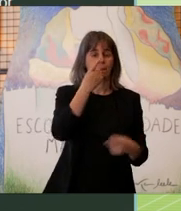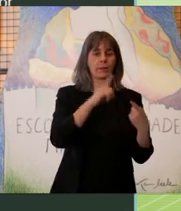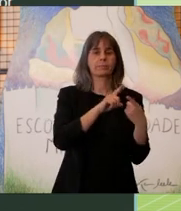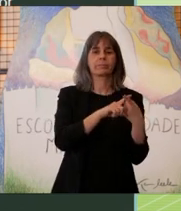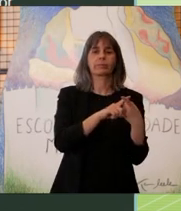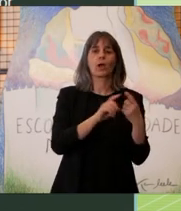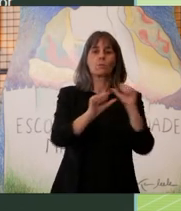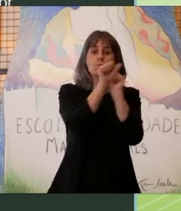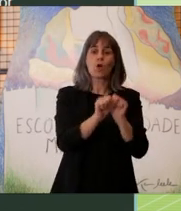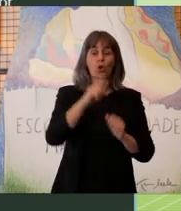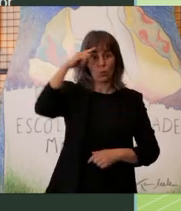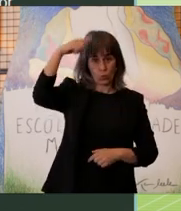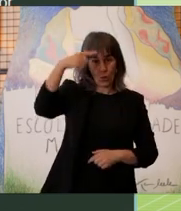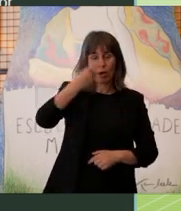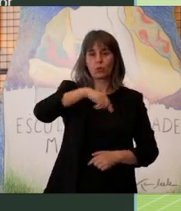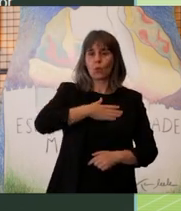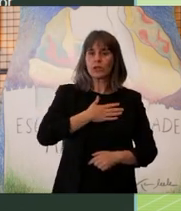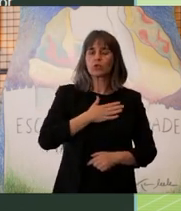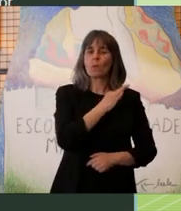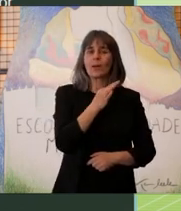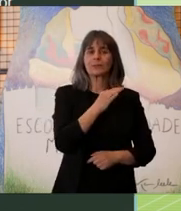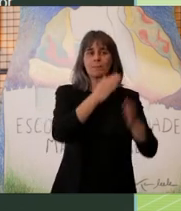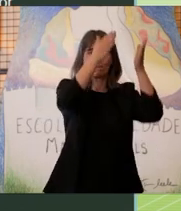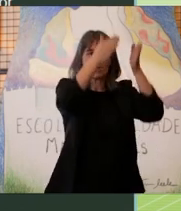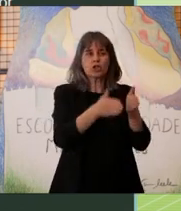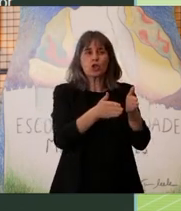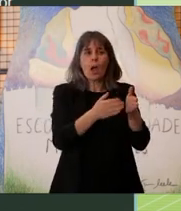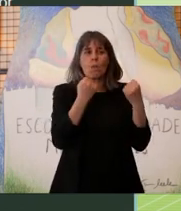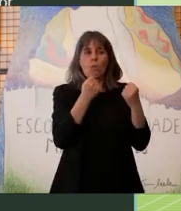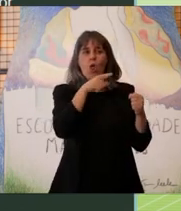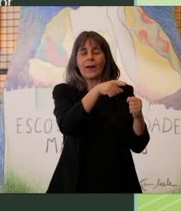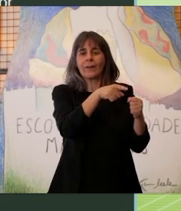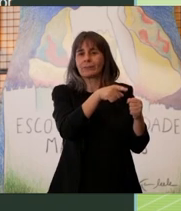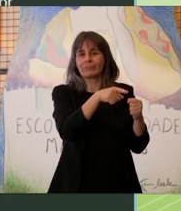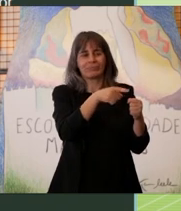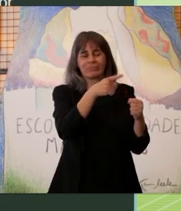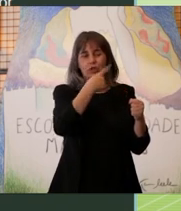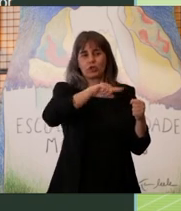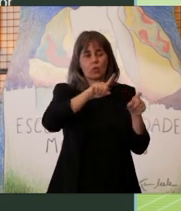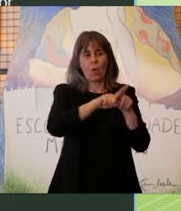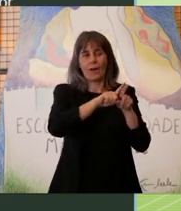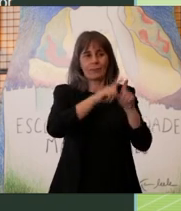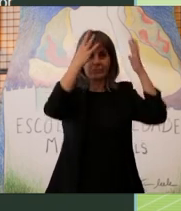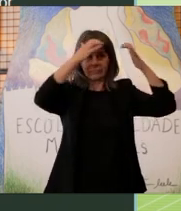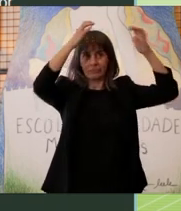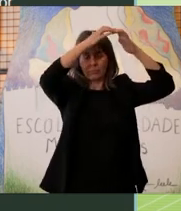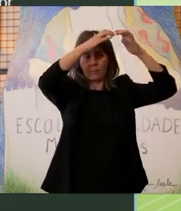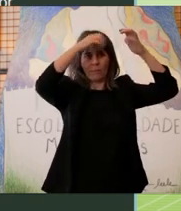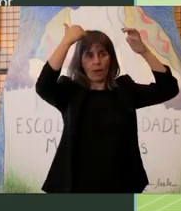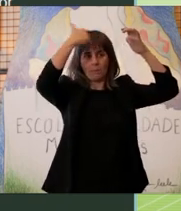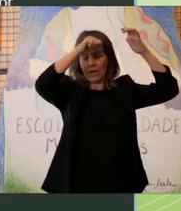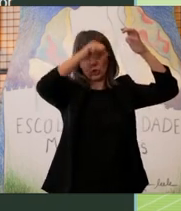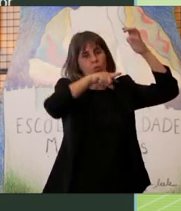nuestro modelo cultural y mental de persona poderosa sigue siendo irrevocablemente masculino en el imaginario